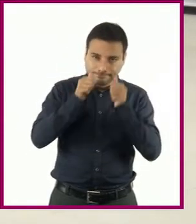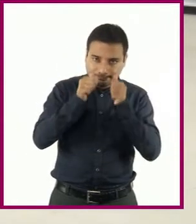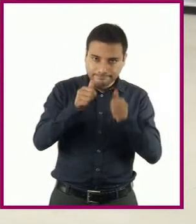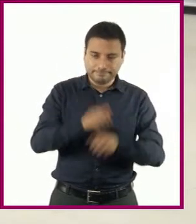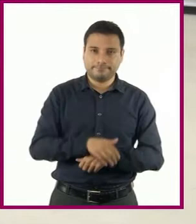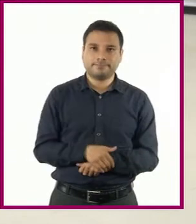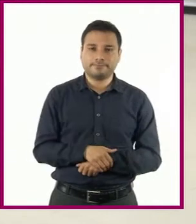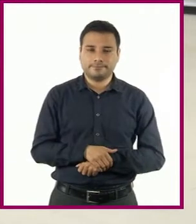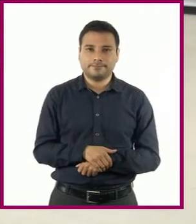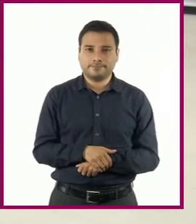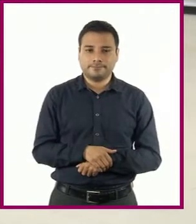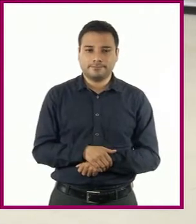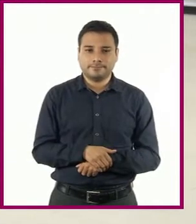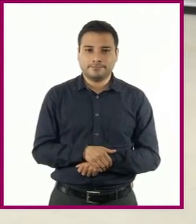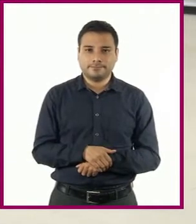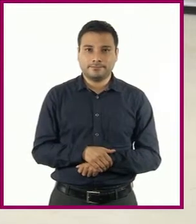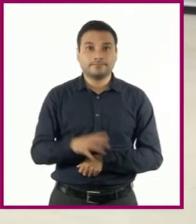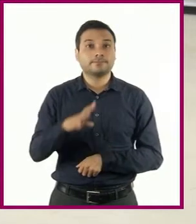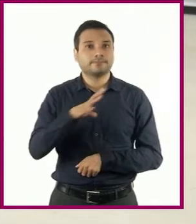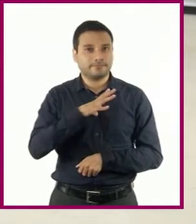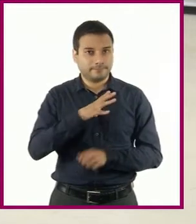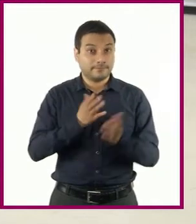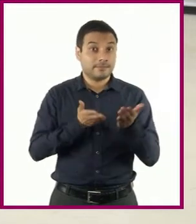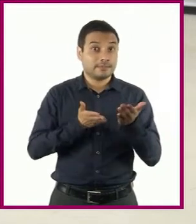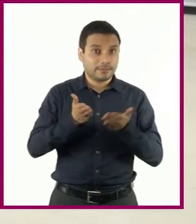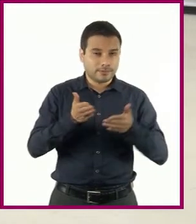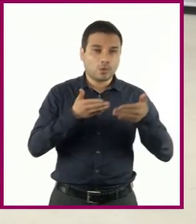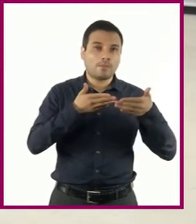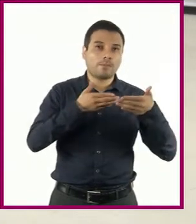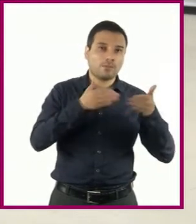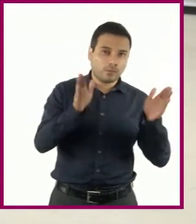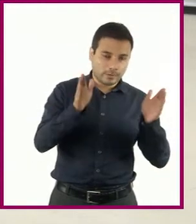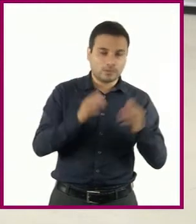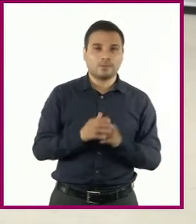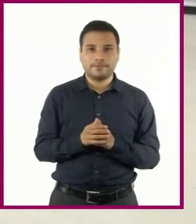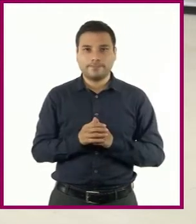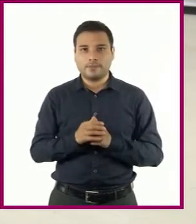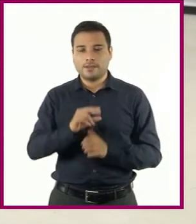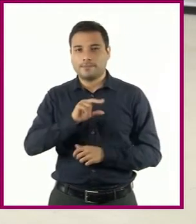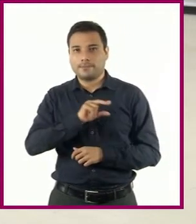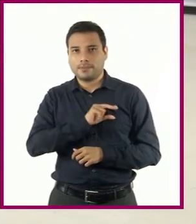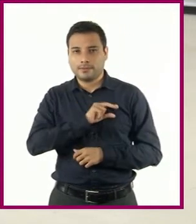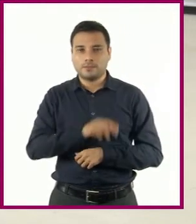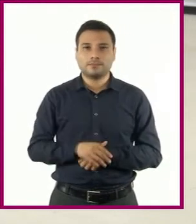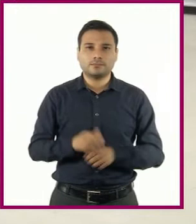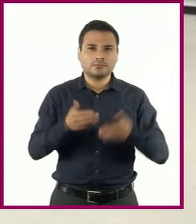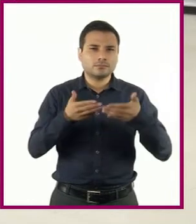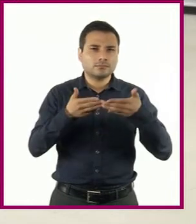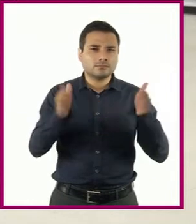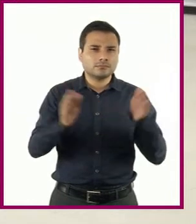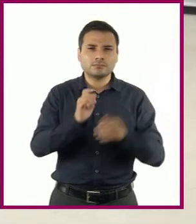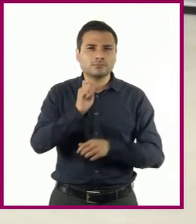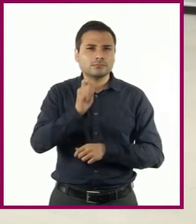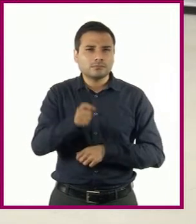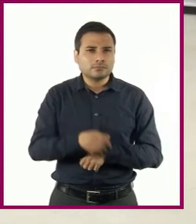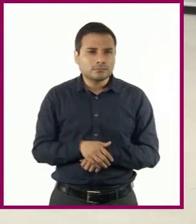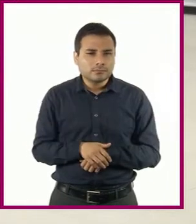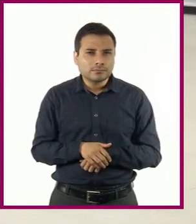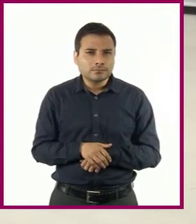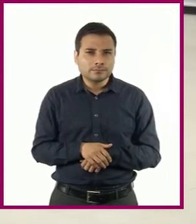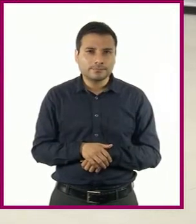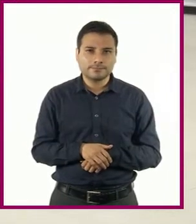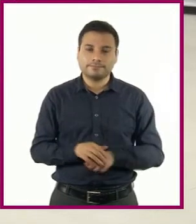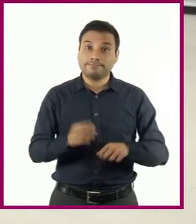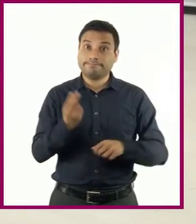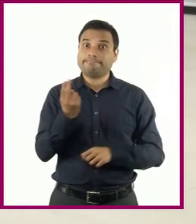población. Existen servicios públicos y privados. Los servicios públicos se relacionan con la satisfacción